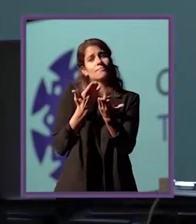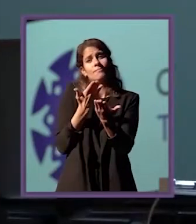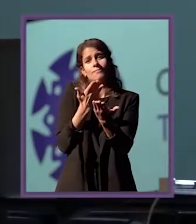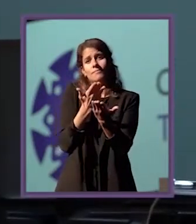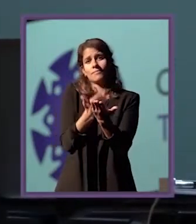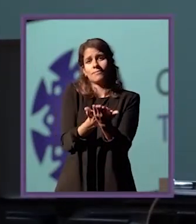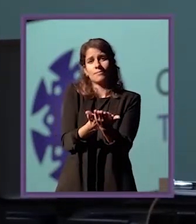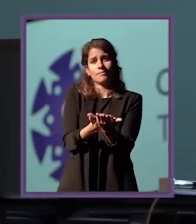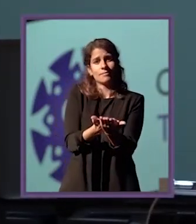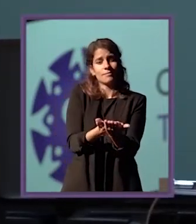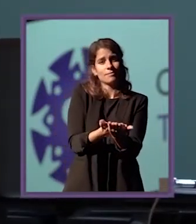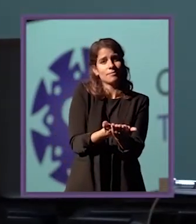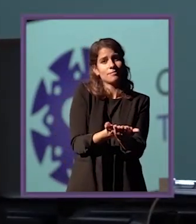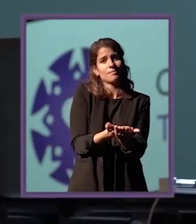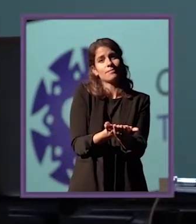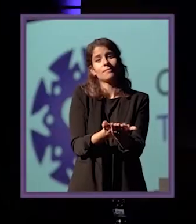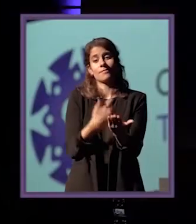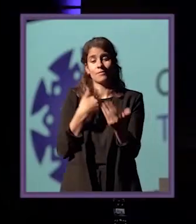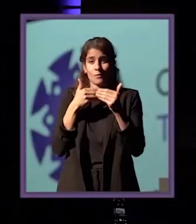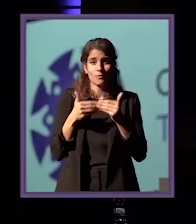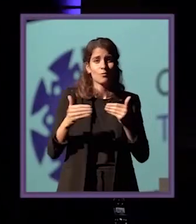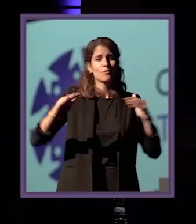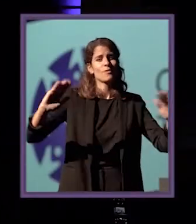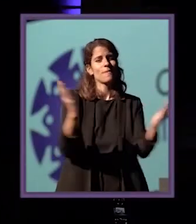Yo seré el abrazo que te alivia,